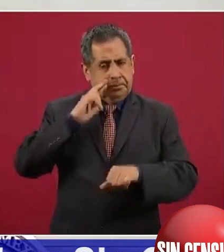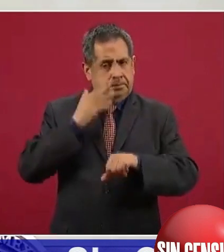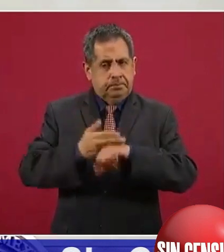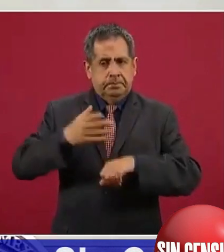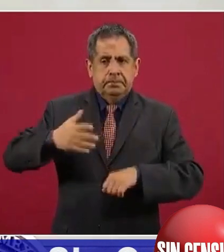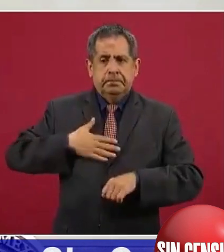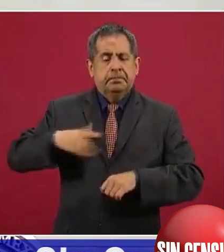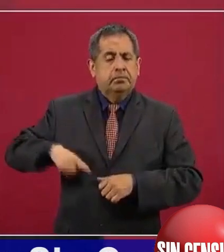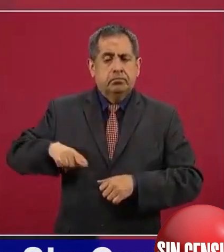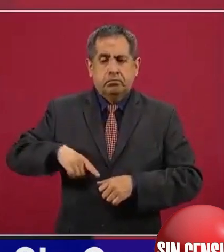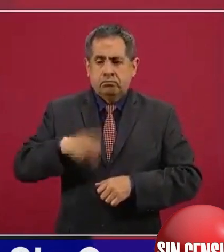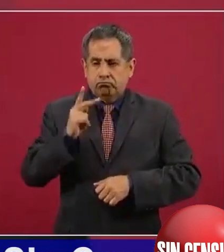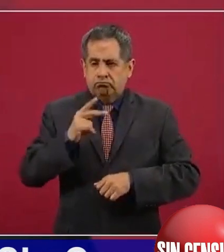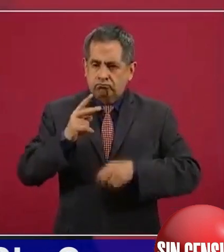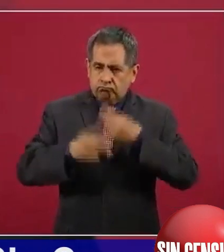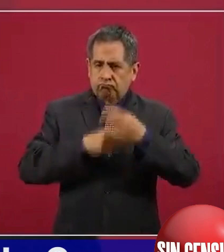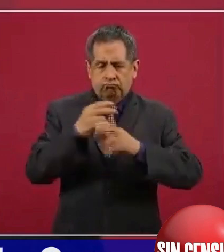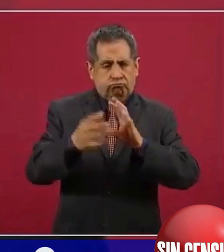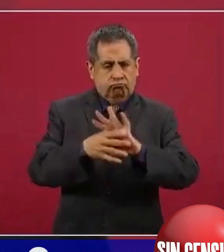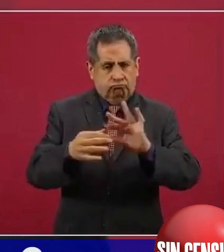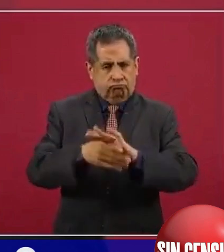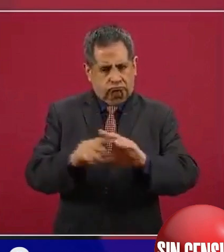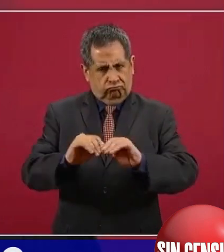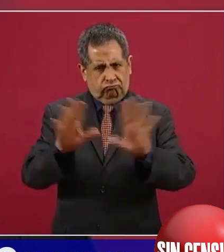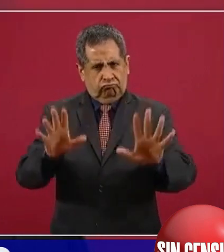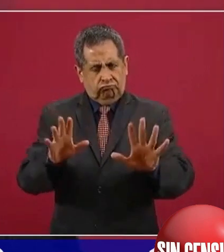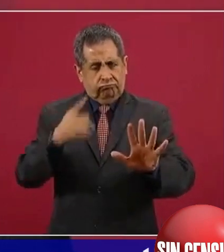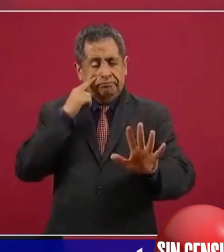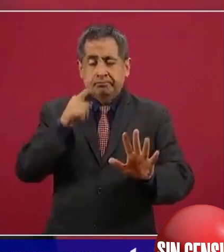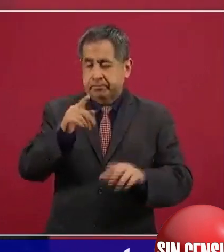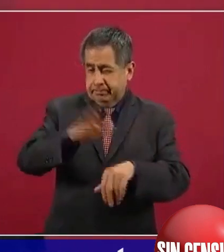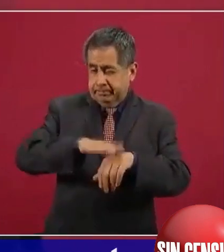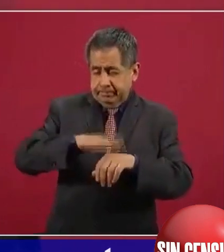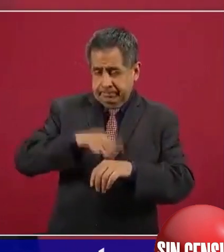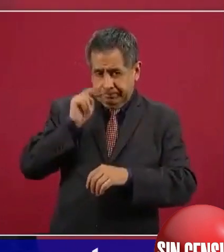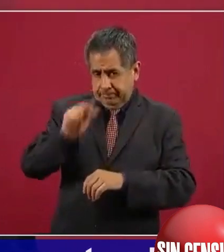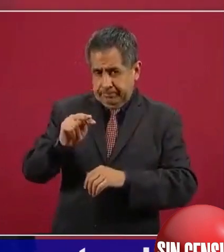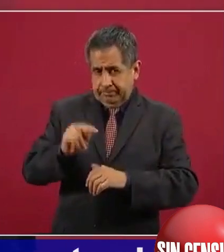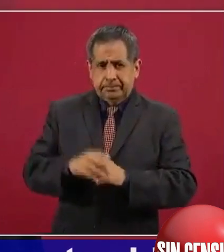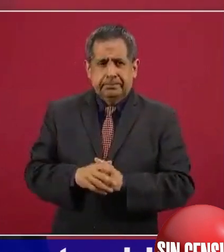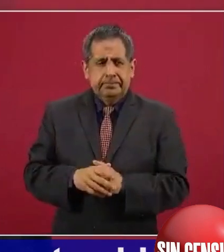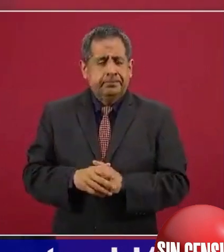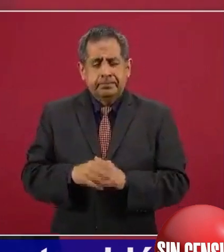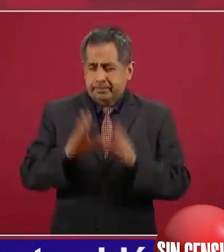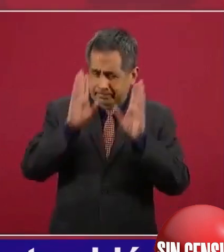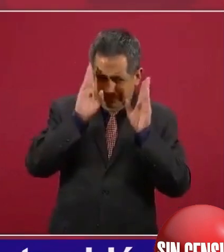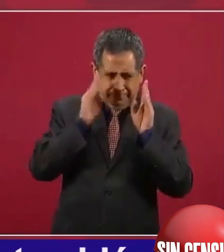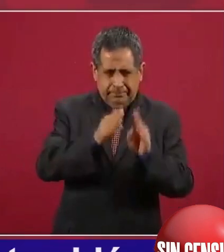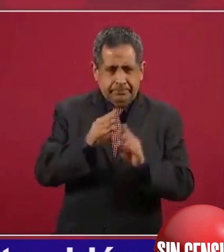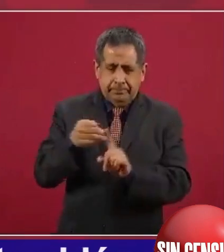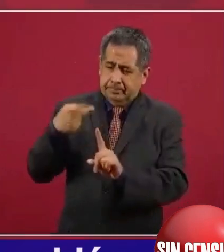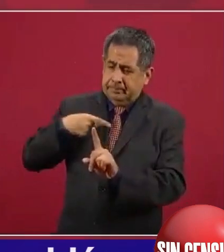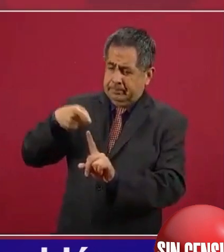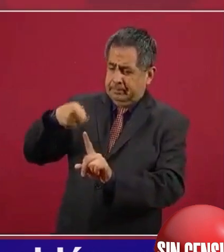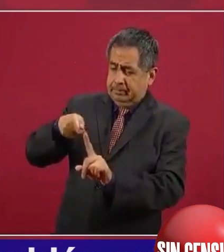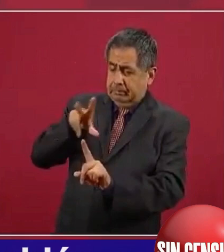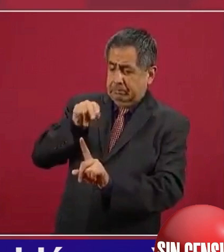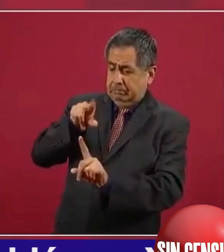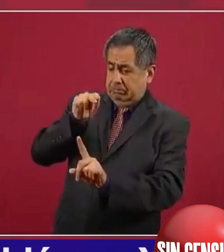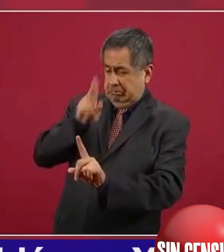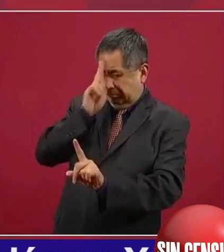del gobierno y las hemos ido ejerciendo, pero si se fijan ustedes, están dirigidas no a las